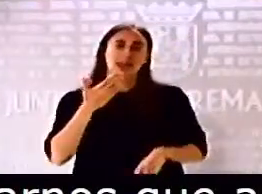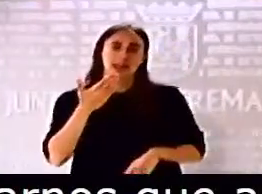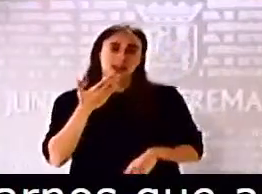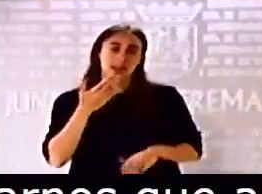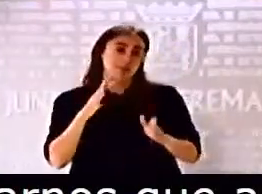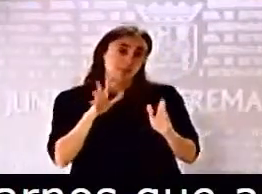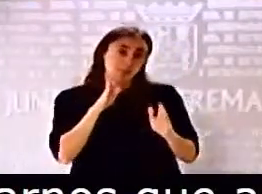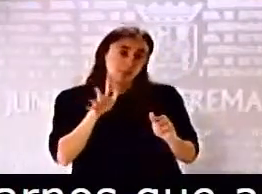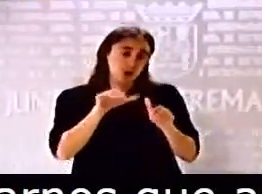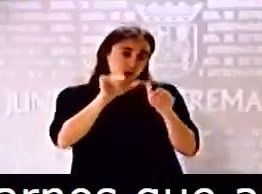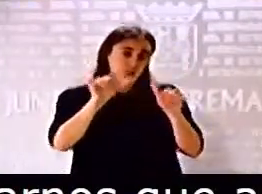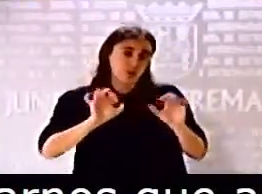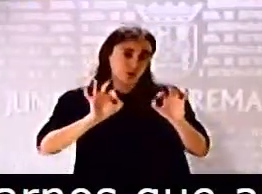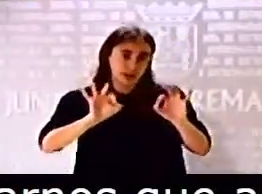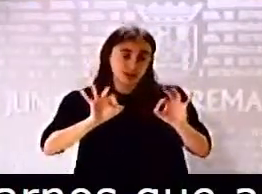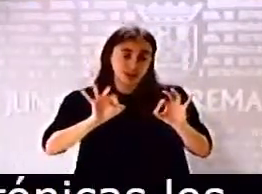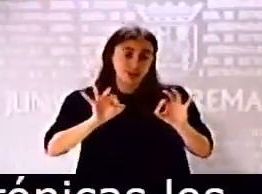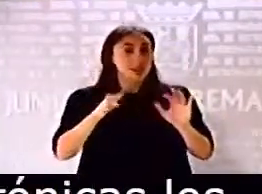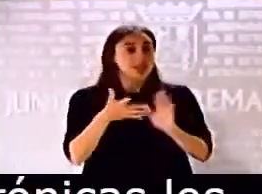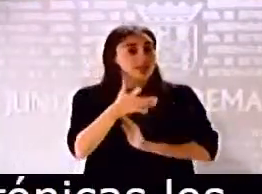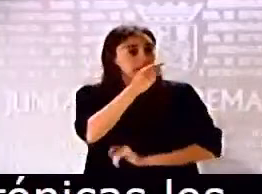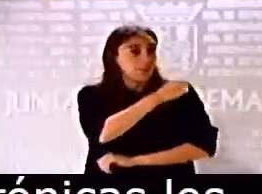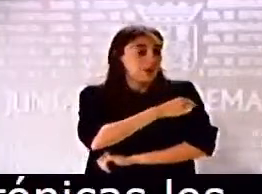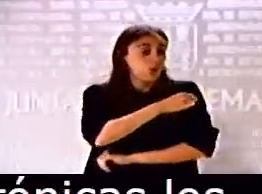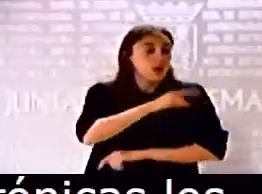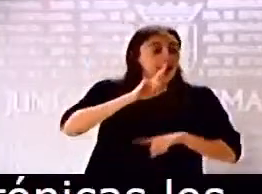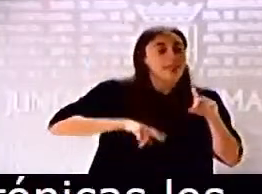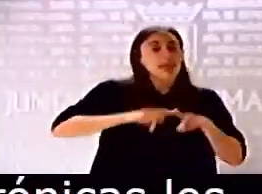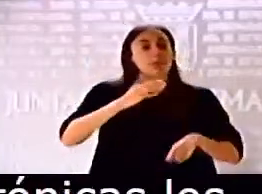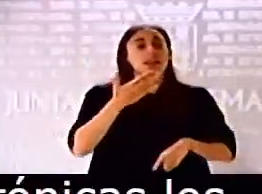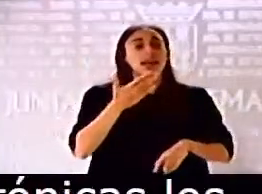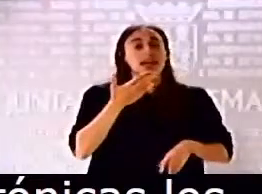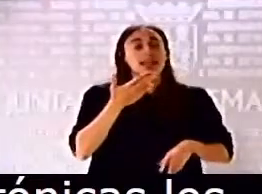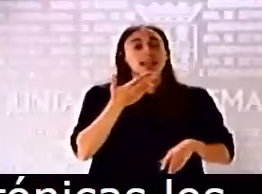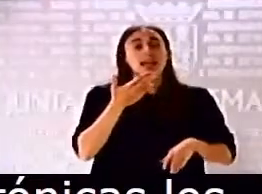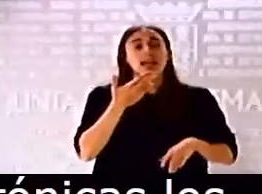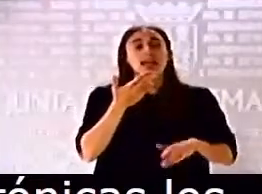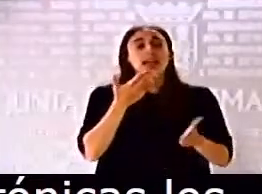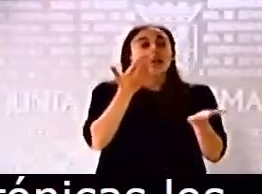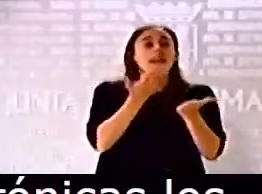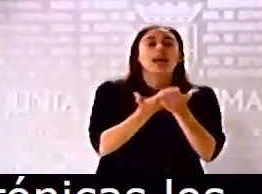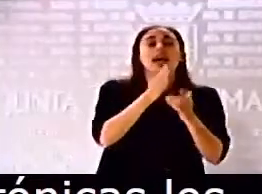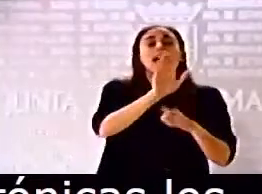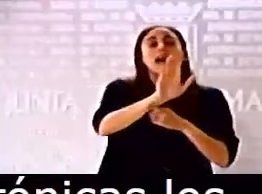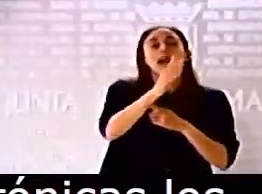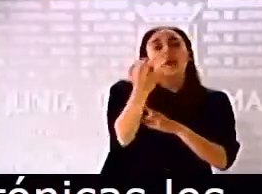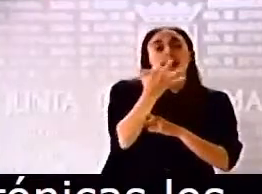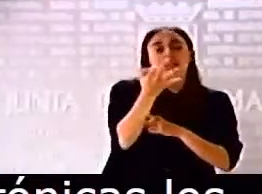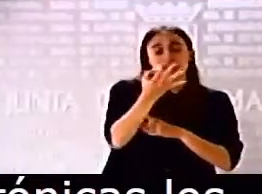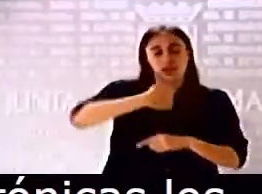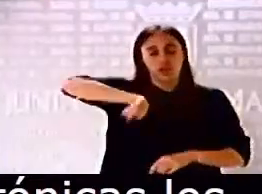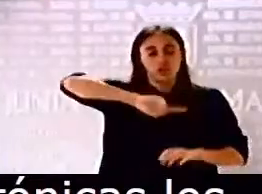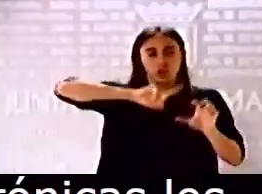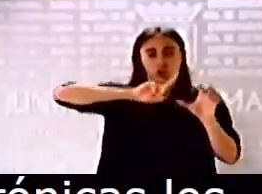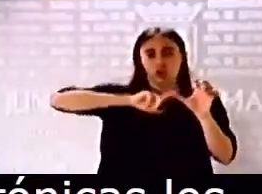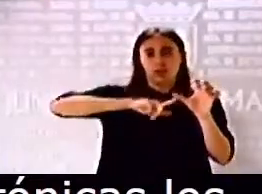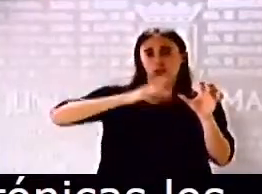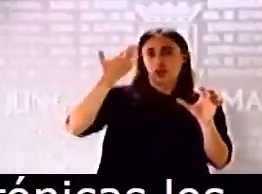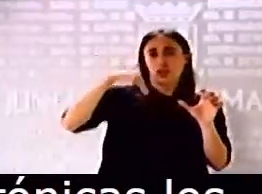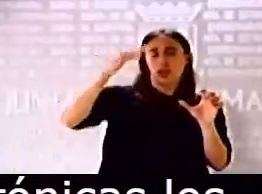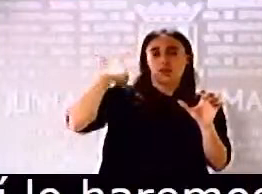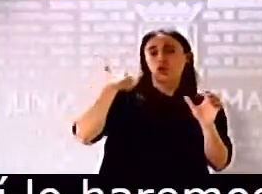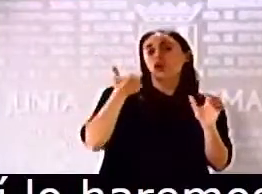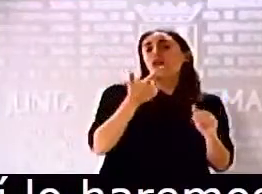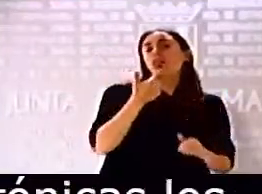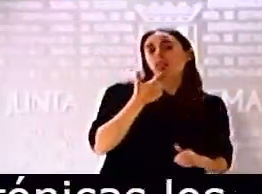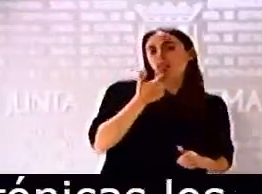haremos. Vacunar en función de la edad lo que ha demostrado es lo que veníamos diciendo en Extremadura hace mucho tiempo y exigiéndole al